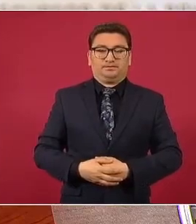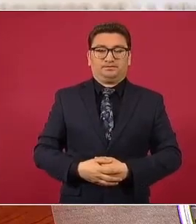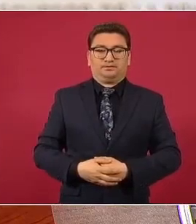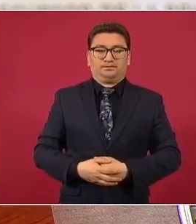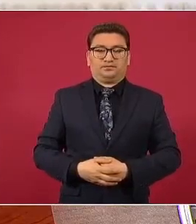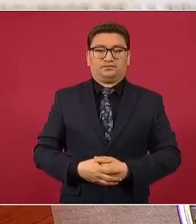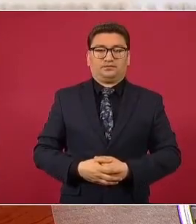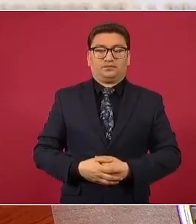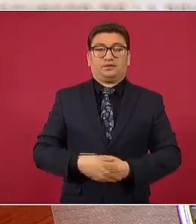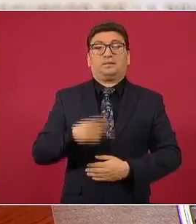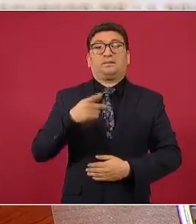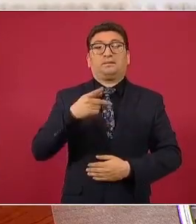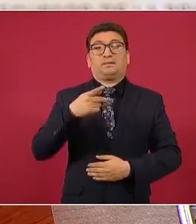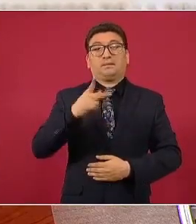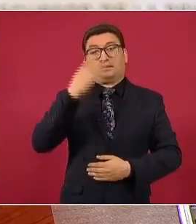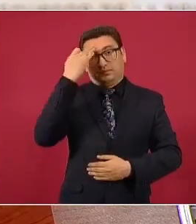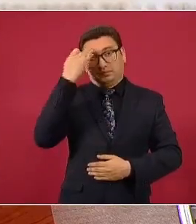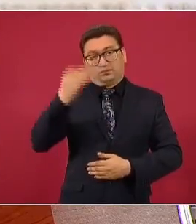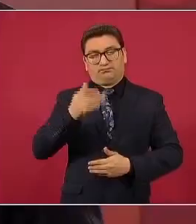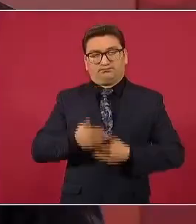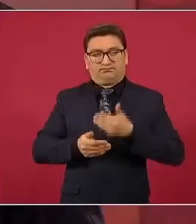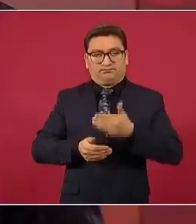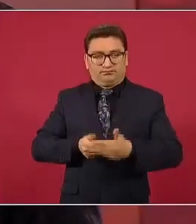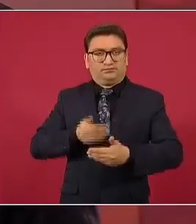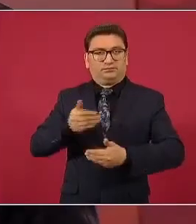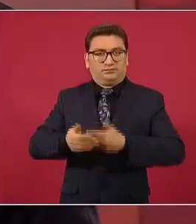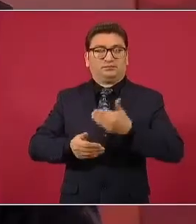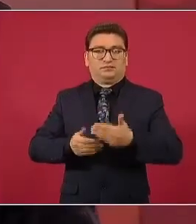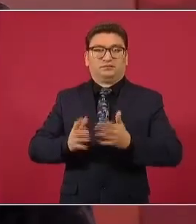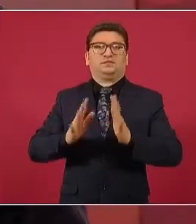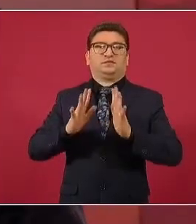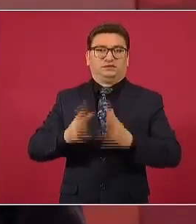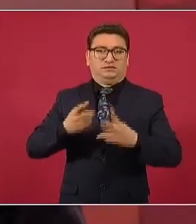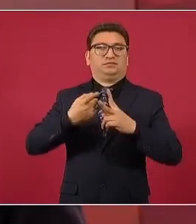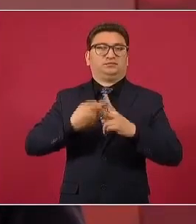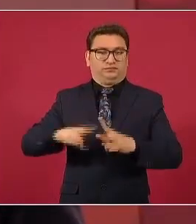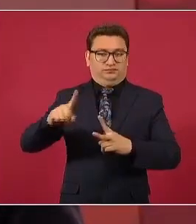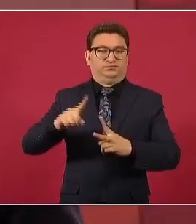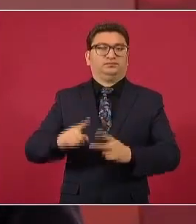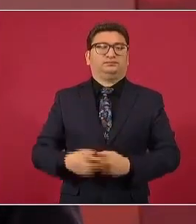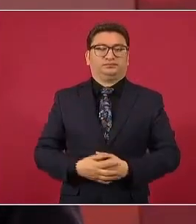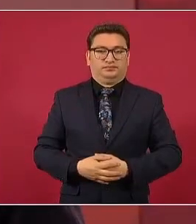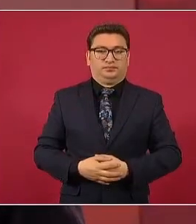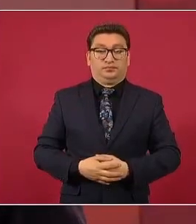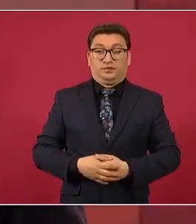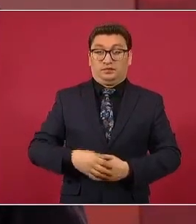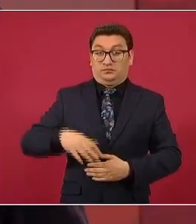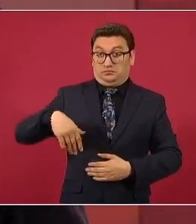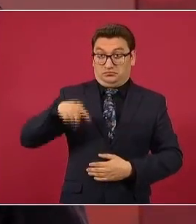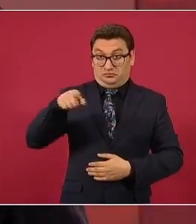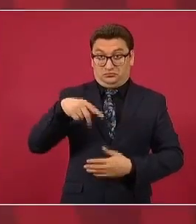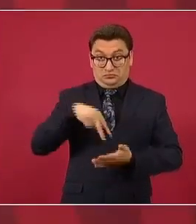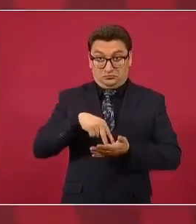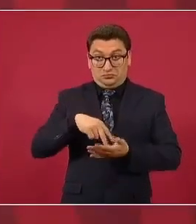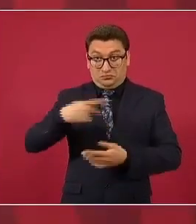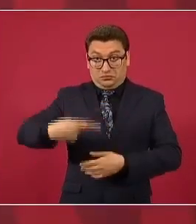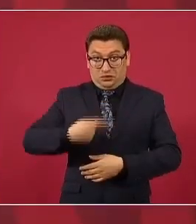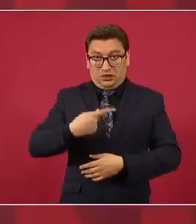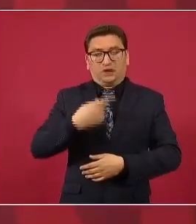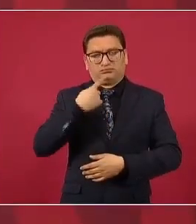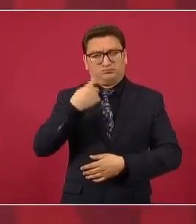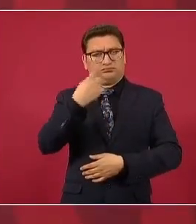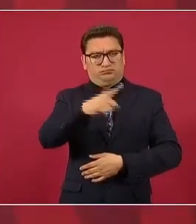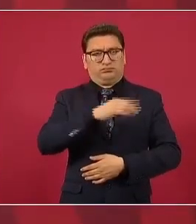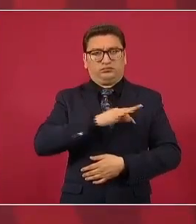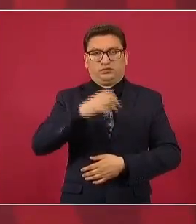Pero es un proceso que afortunadamente ya comenzó. En este caso, ¿qué denuncias? La